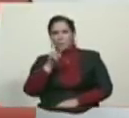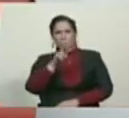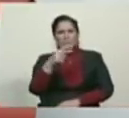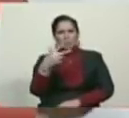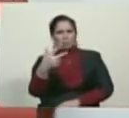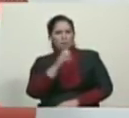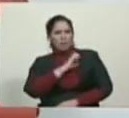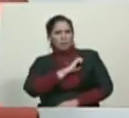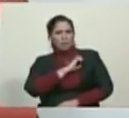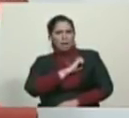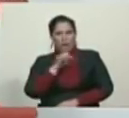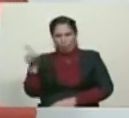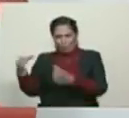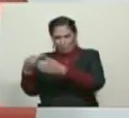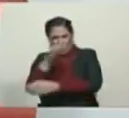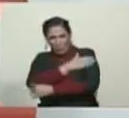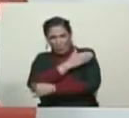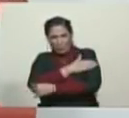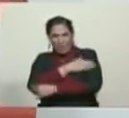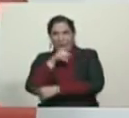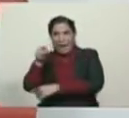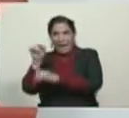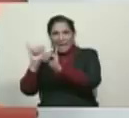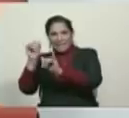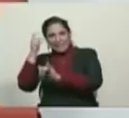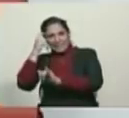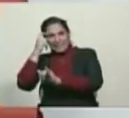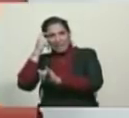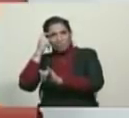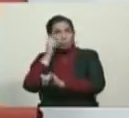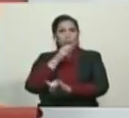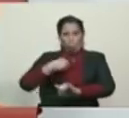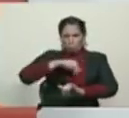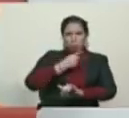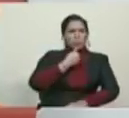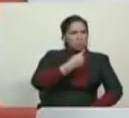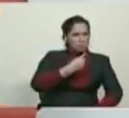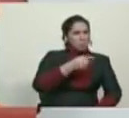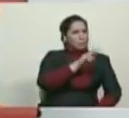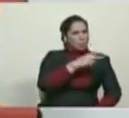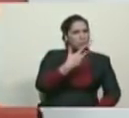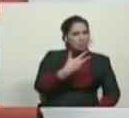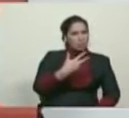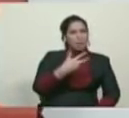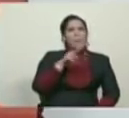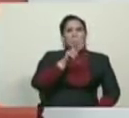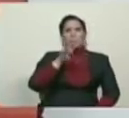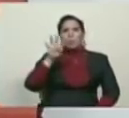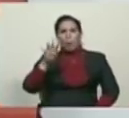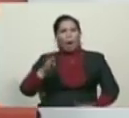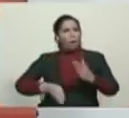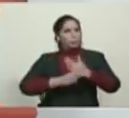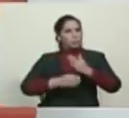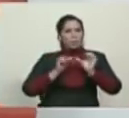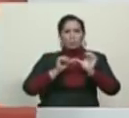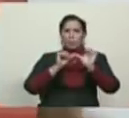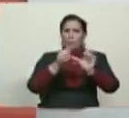enero es el día. Nosotros decimos el 23 de enero vamos para la calle y el 24 Nicolás seguirá siendo